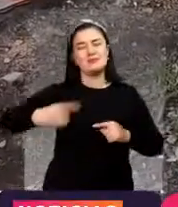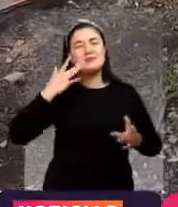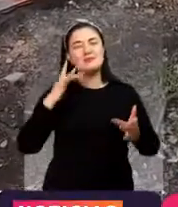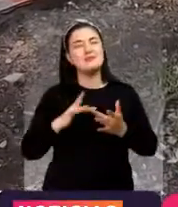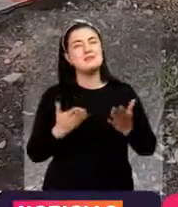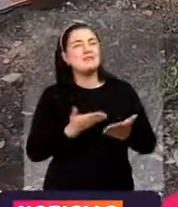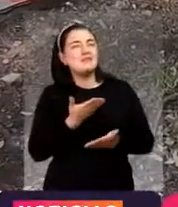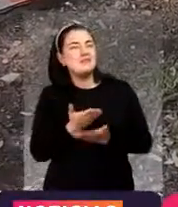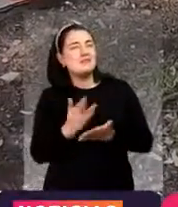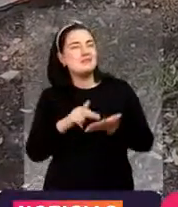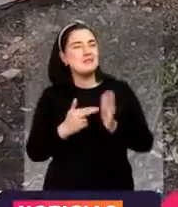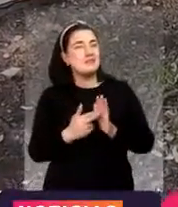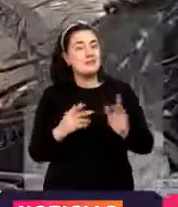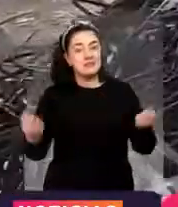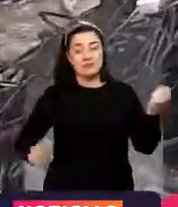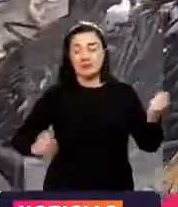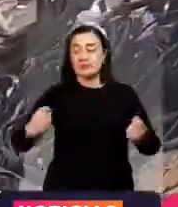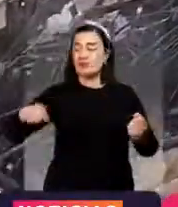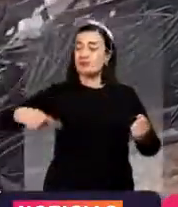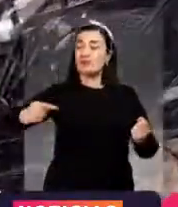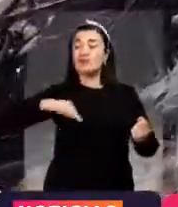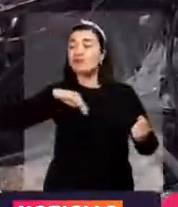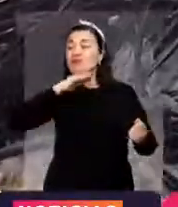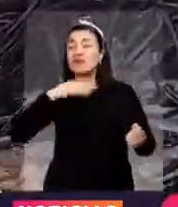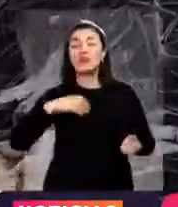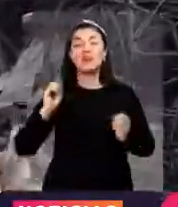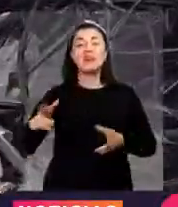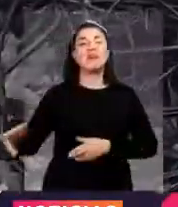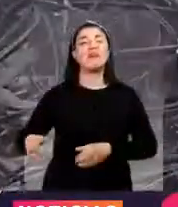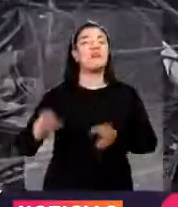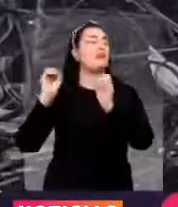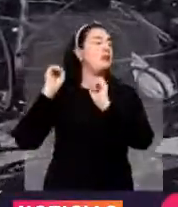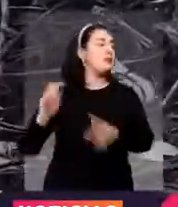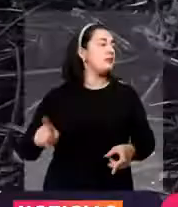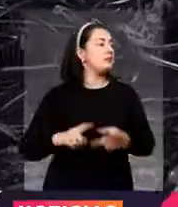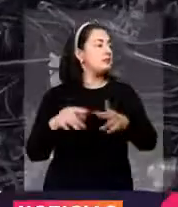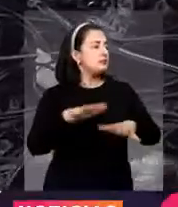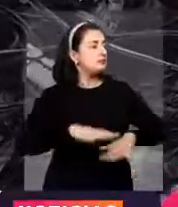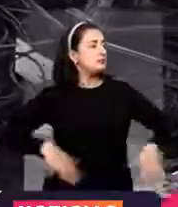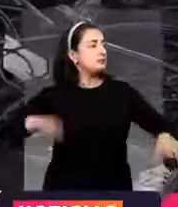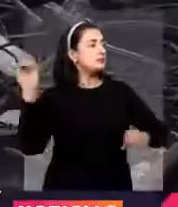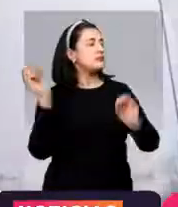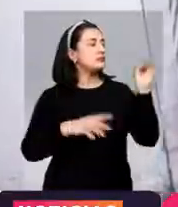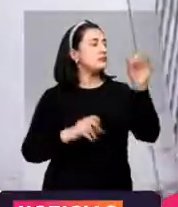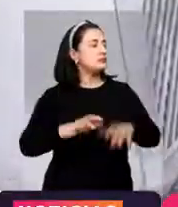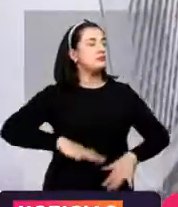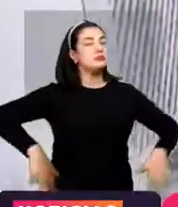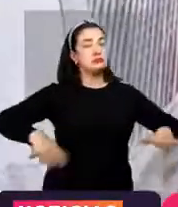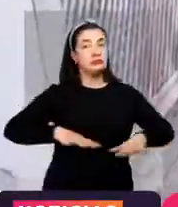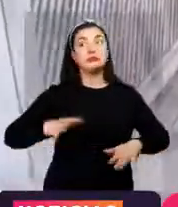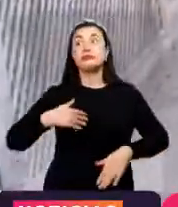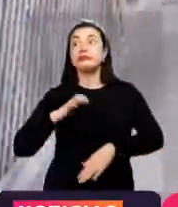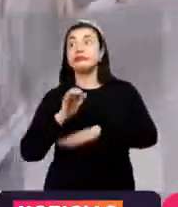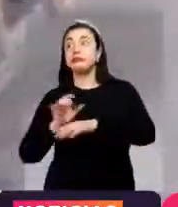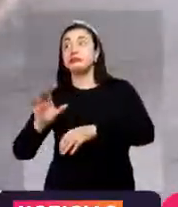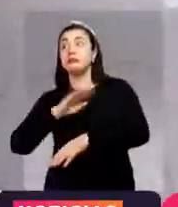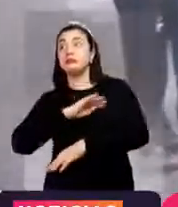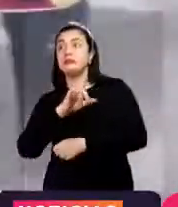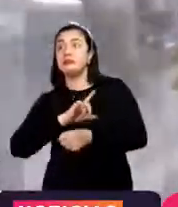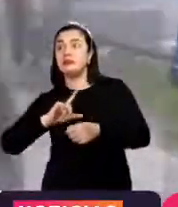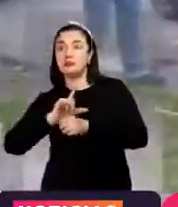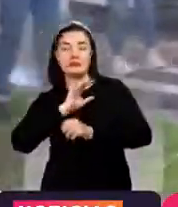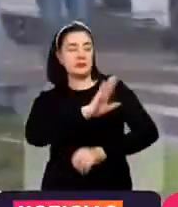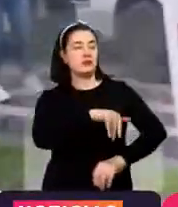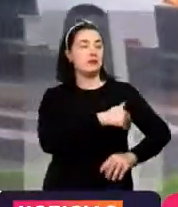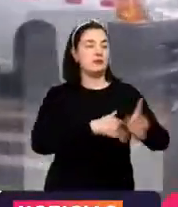adecuado de neumáticos que son arrojados en canales, ríos y en espacio público. Entidades como la Alcaldía Local y el Ministerio de Ambiente